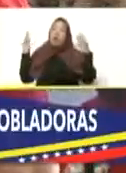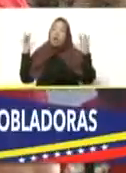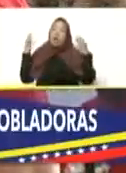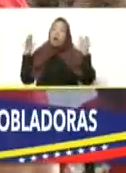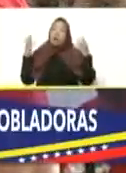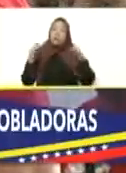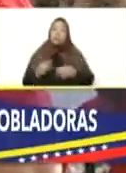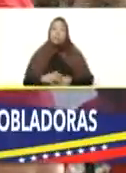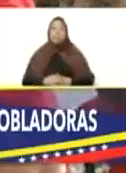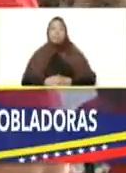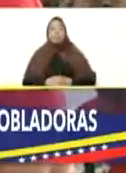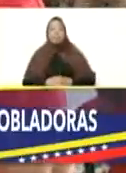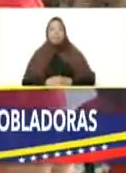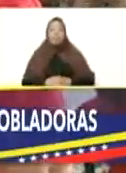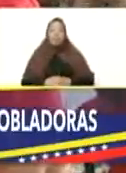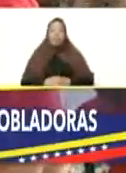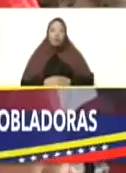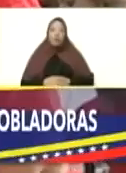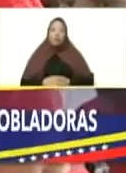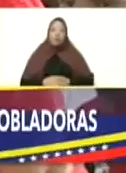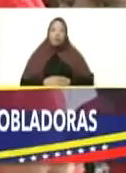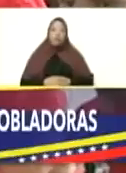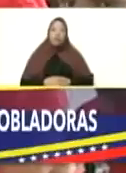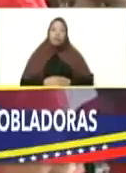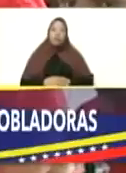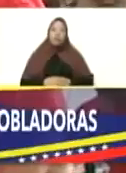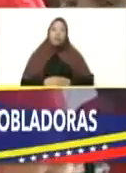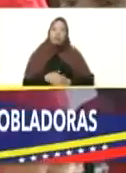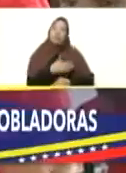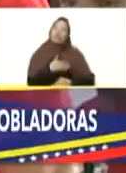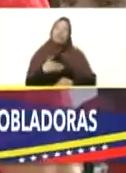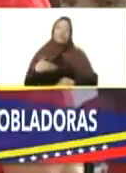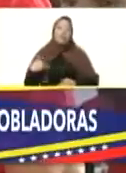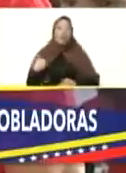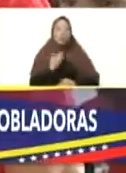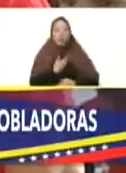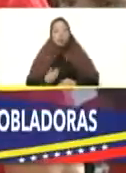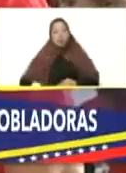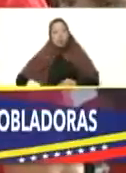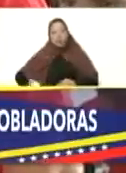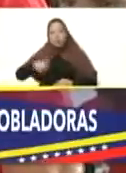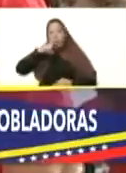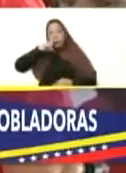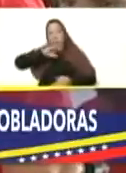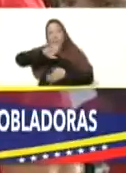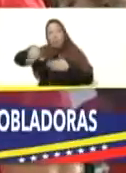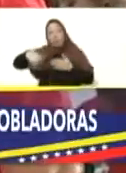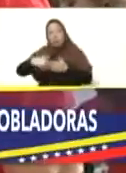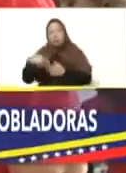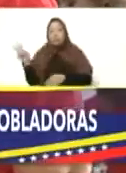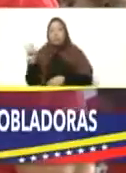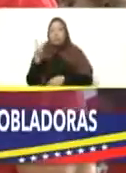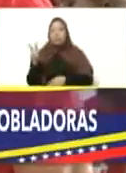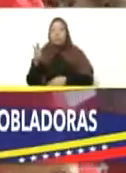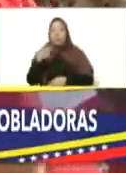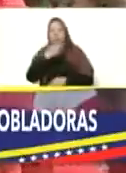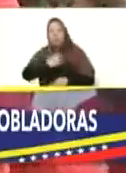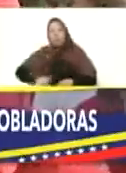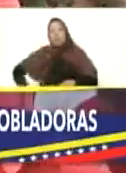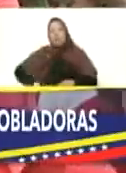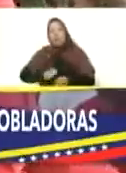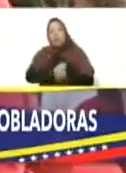bueno presidente lo quiero mucho igual que lo quiere toda venezuela le llamamos madura